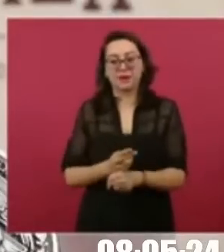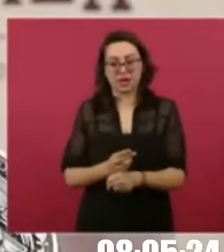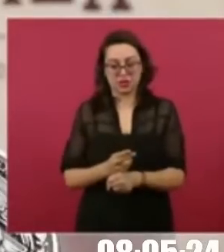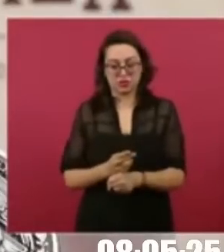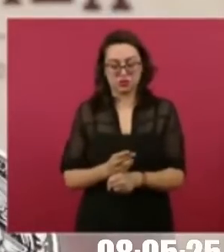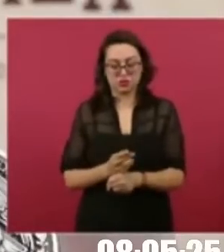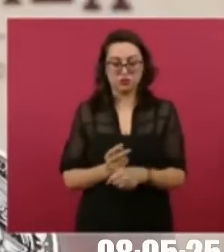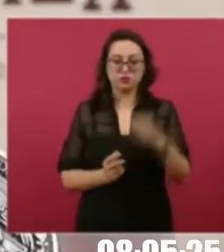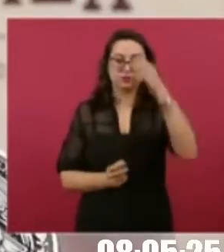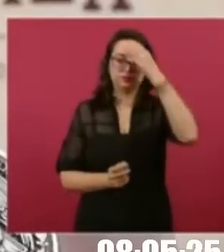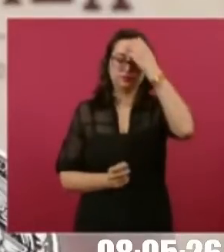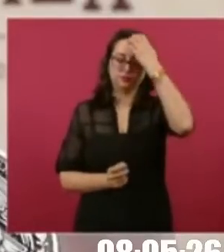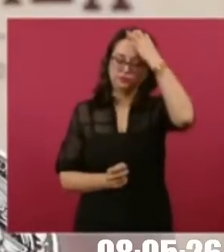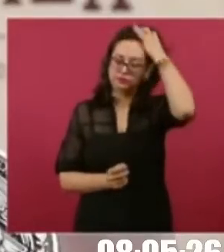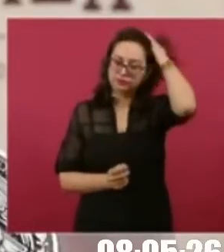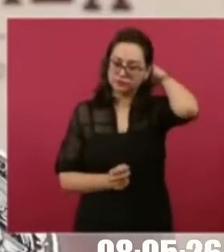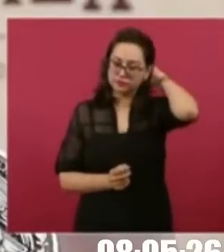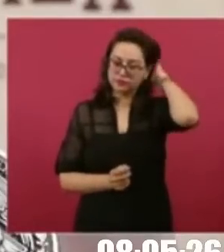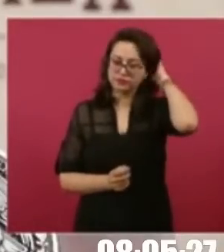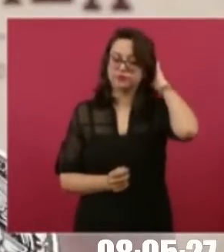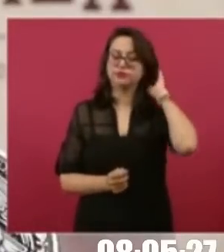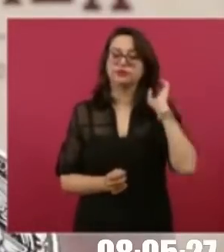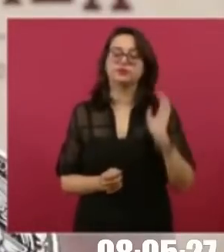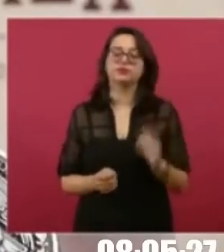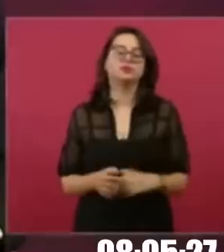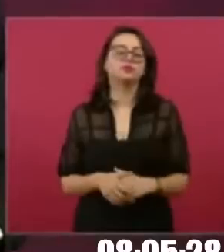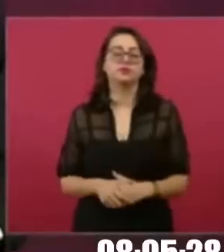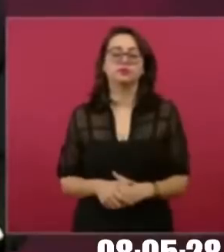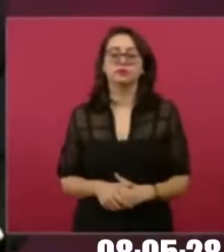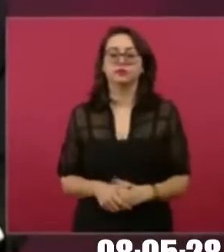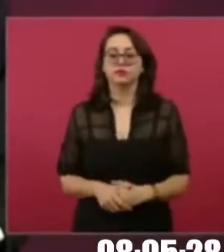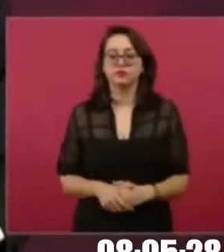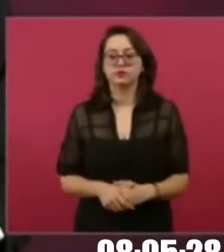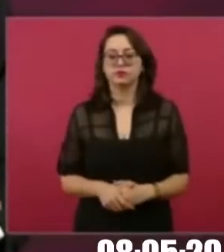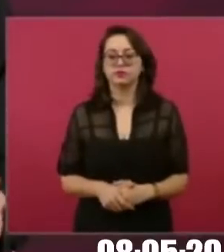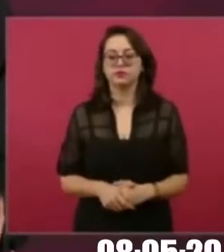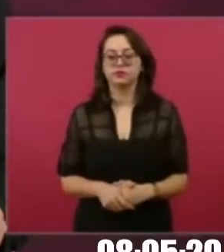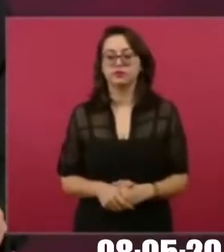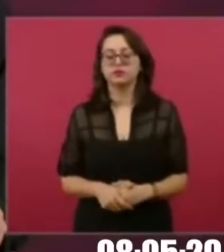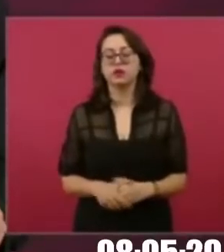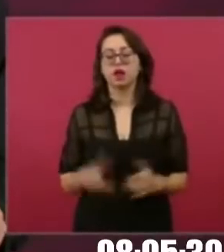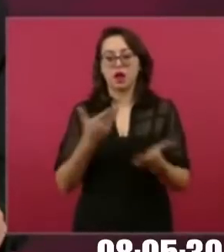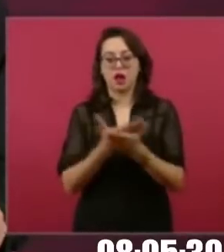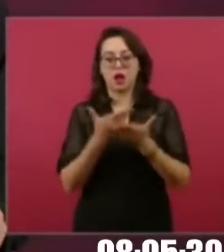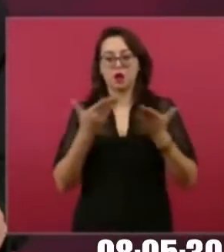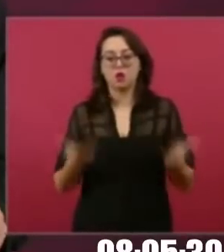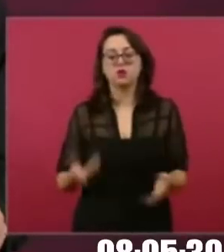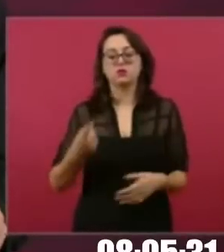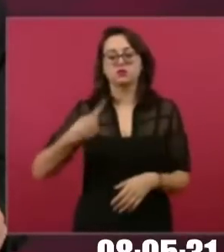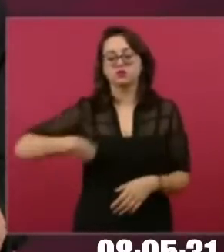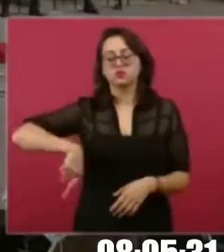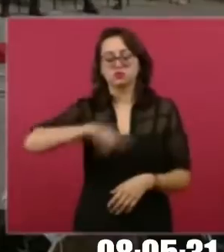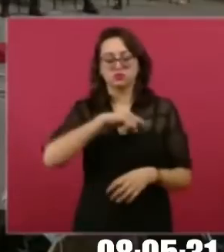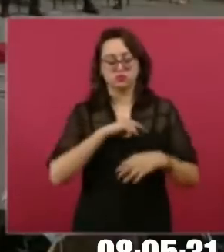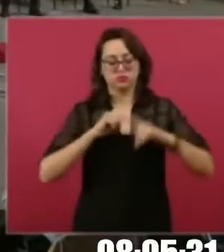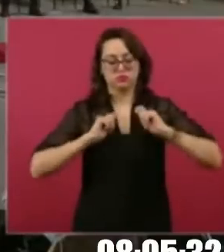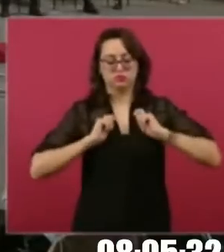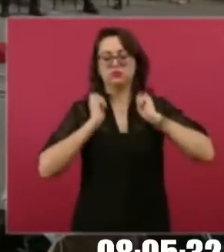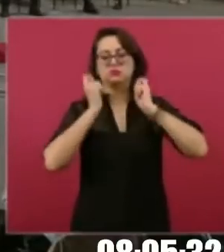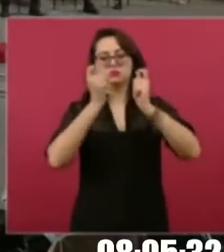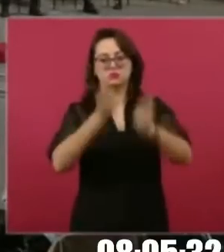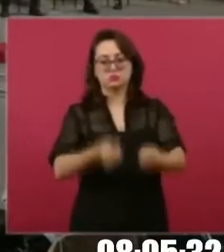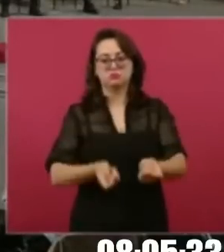que firmar este convenio marco para nosotros es confianza es